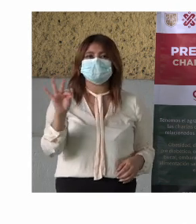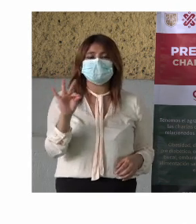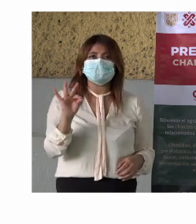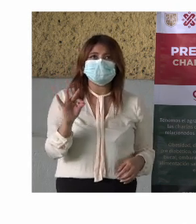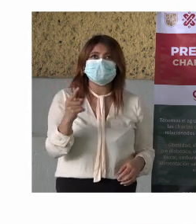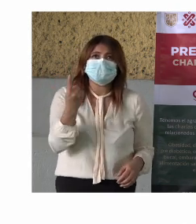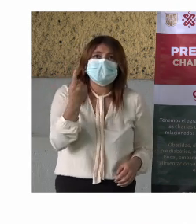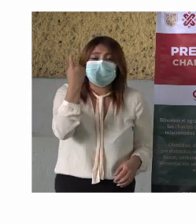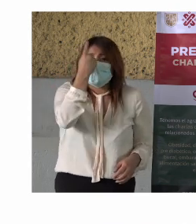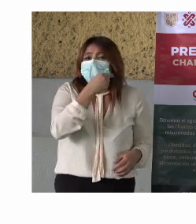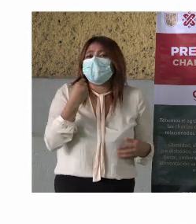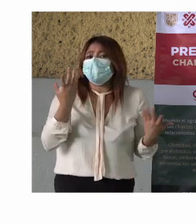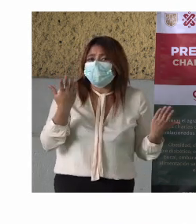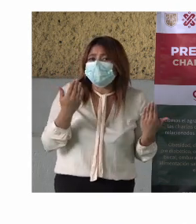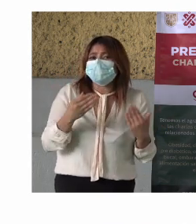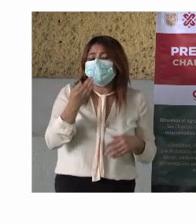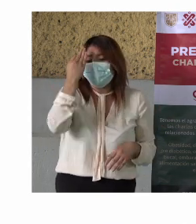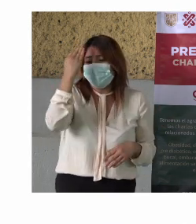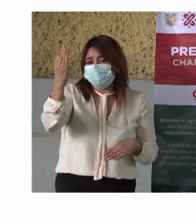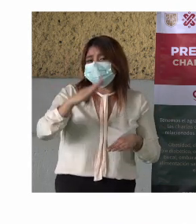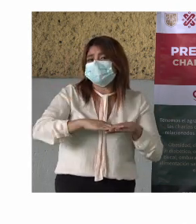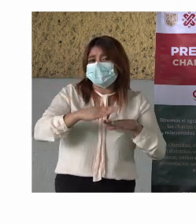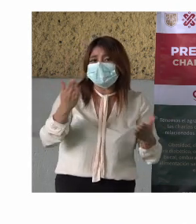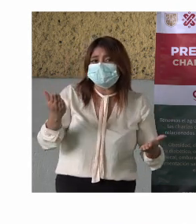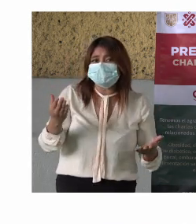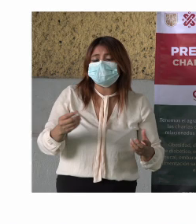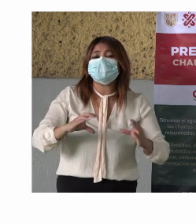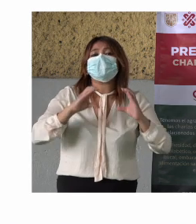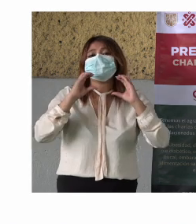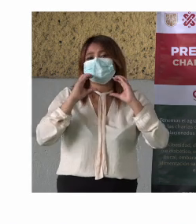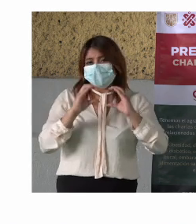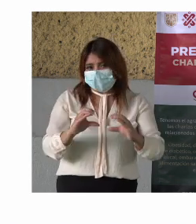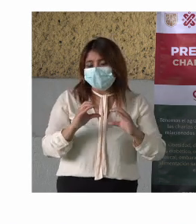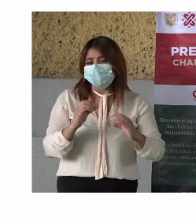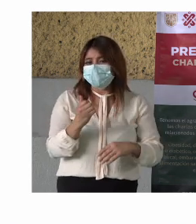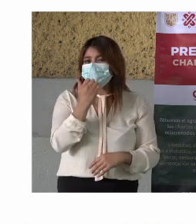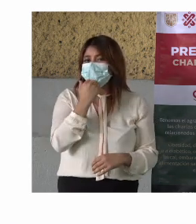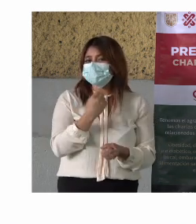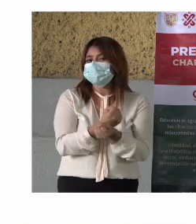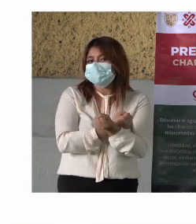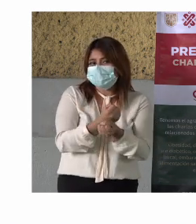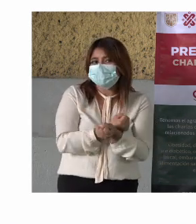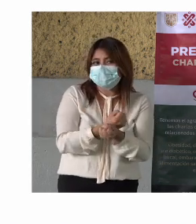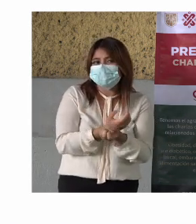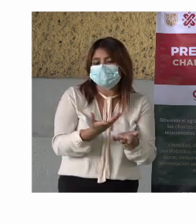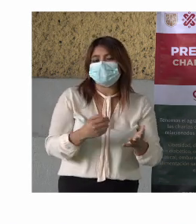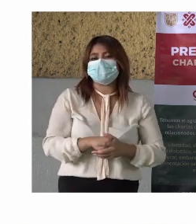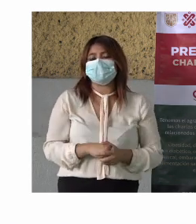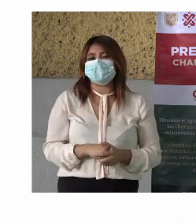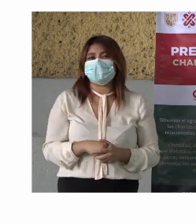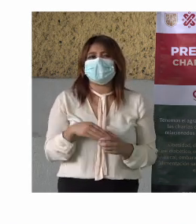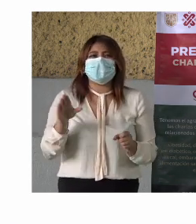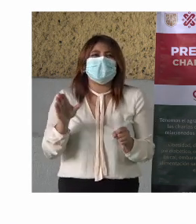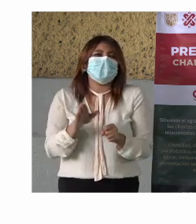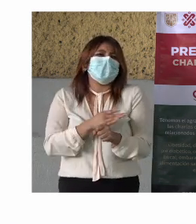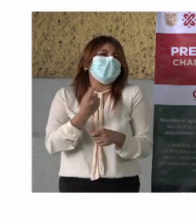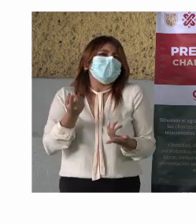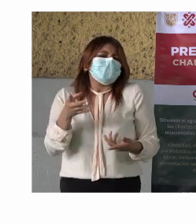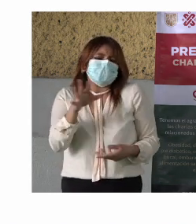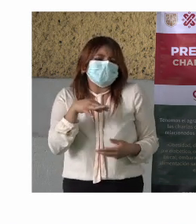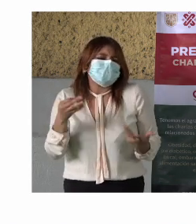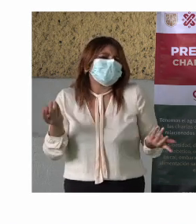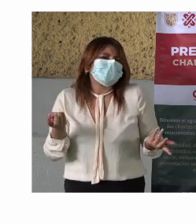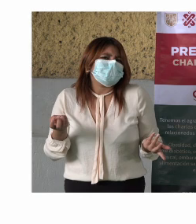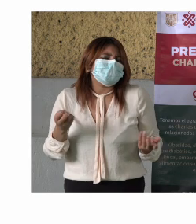ser más sencillo poder controlar nuestra glucosa en 1 hora y en 4 minutos. ¿Y eso por qué lo vamos a buscar? Pues